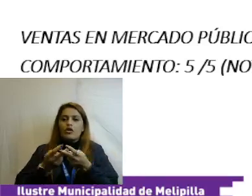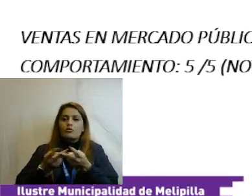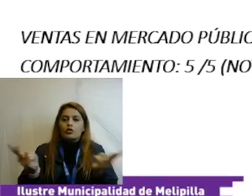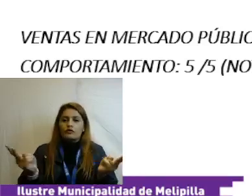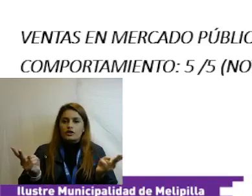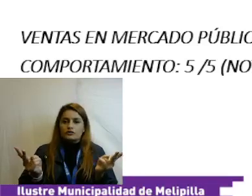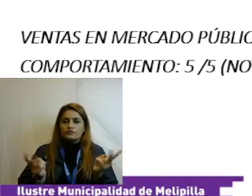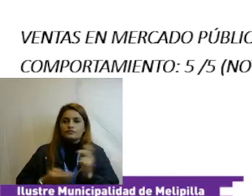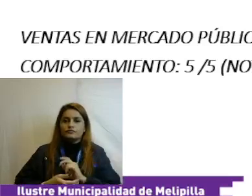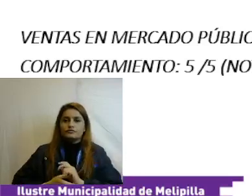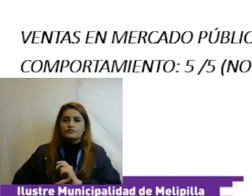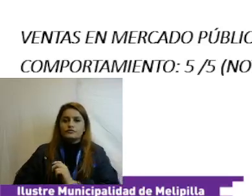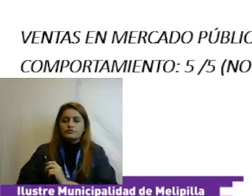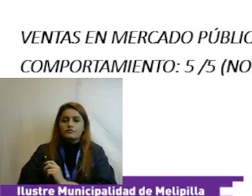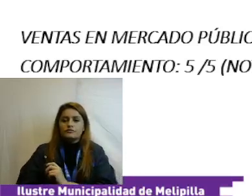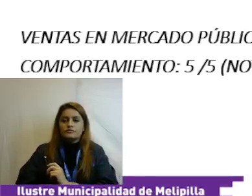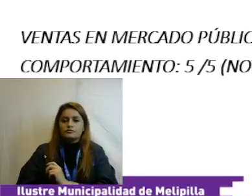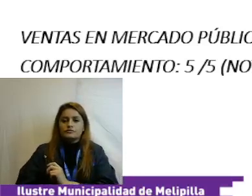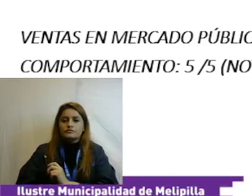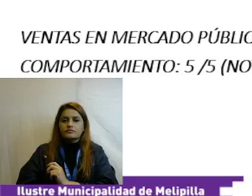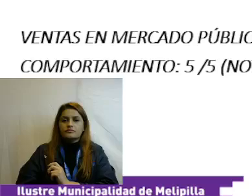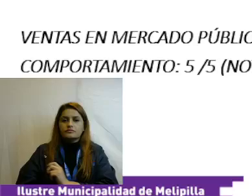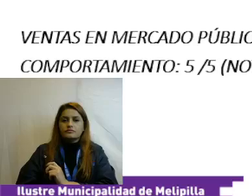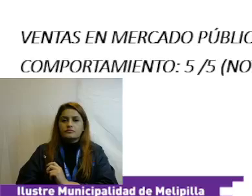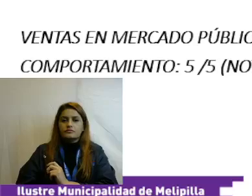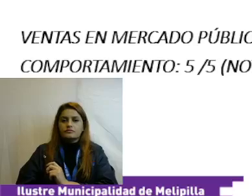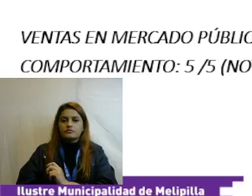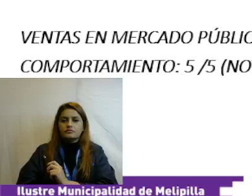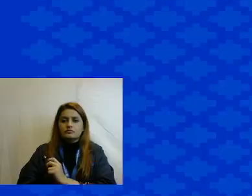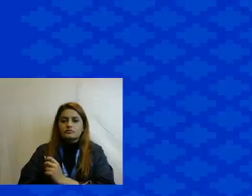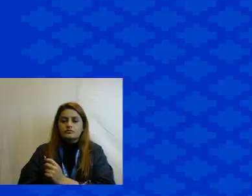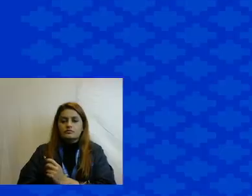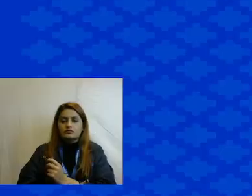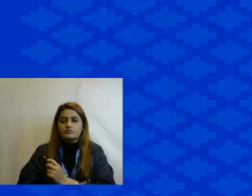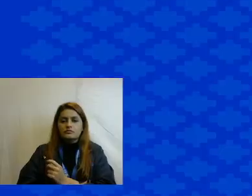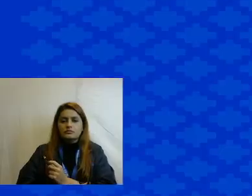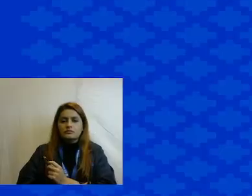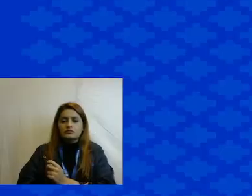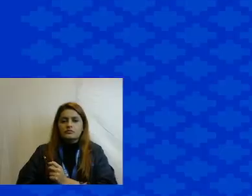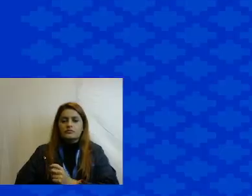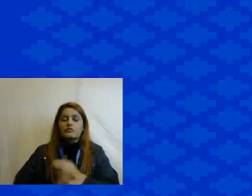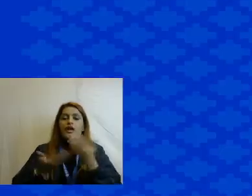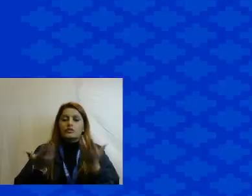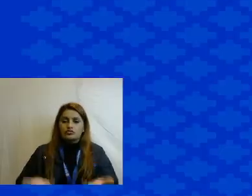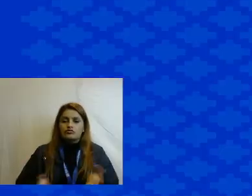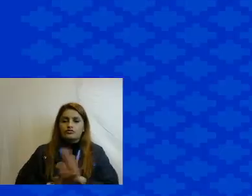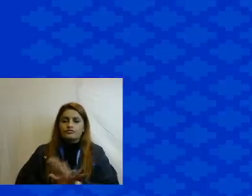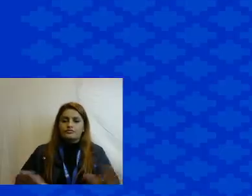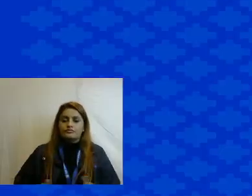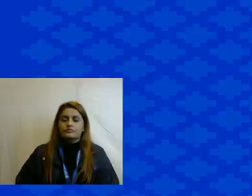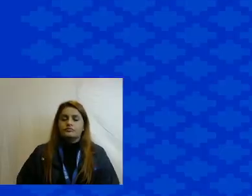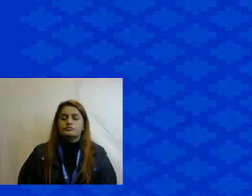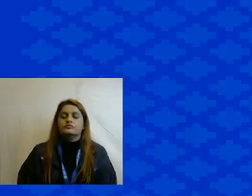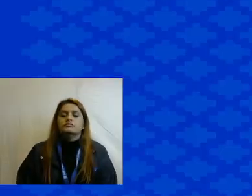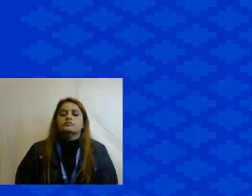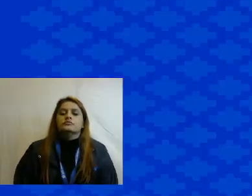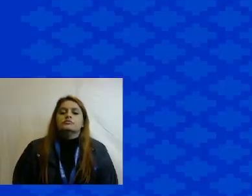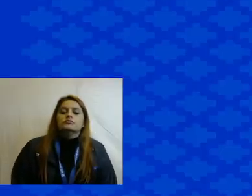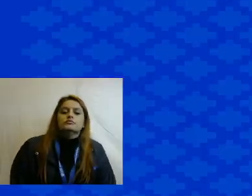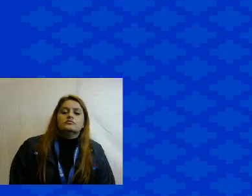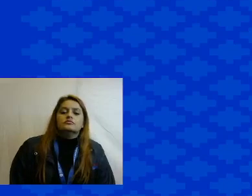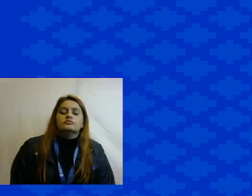de los, quizás el principal proveedor en el mercado. Eso, alcaldesa y consejo.